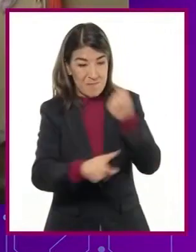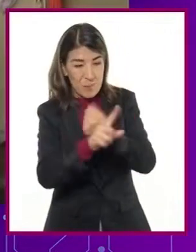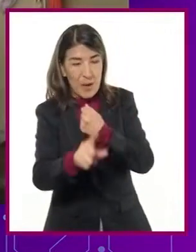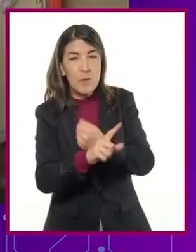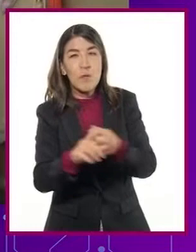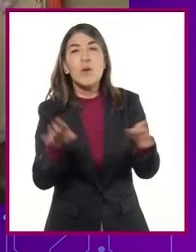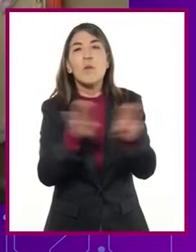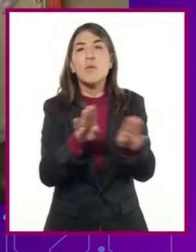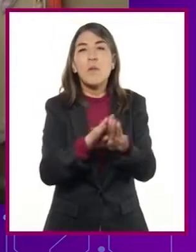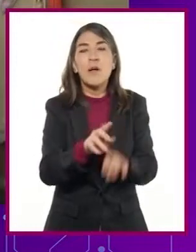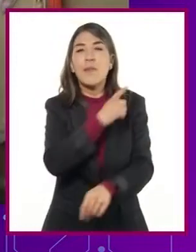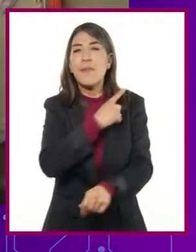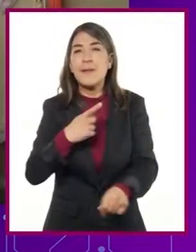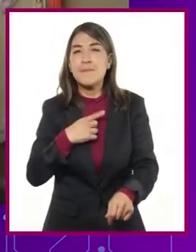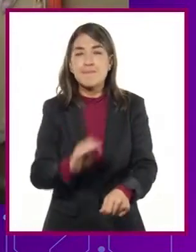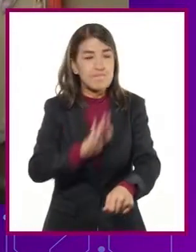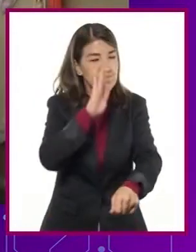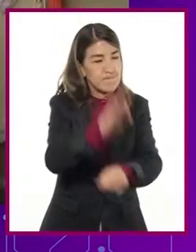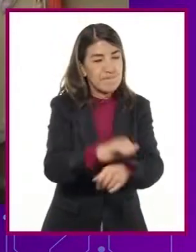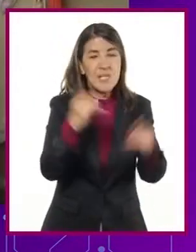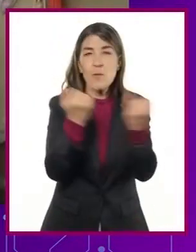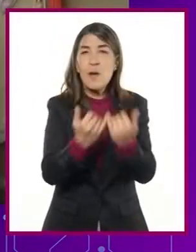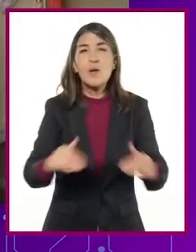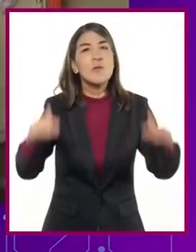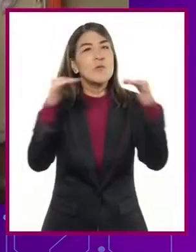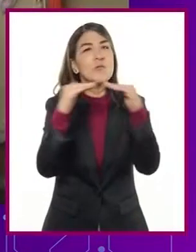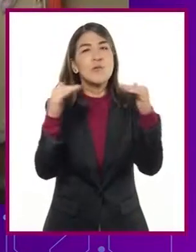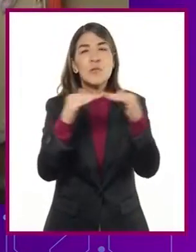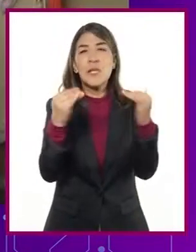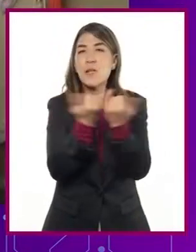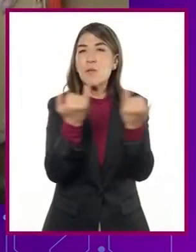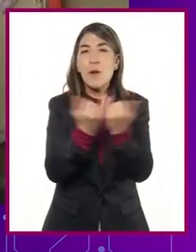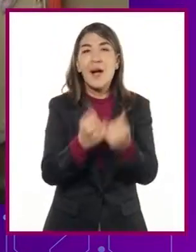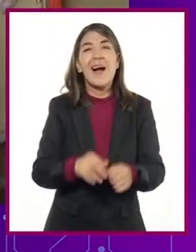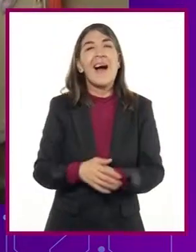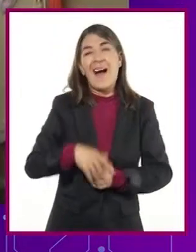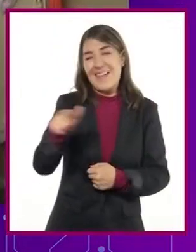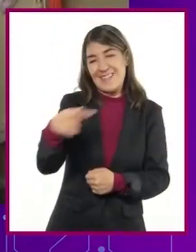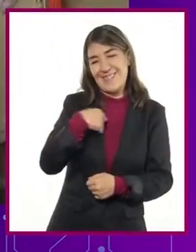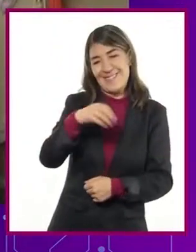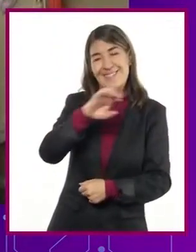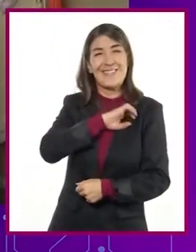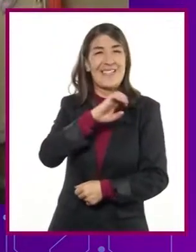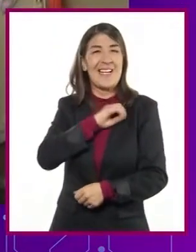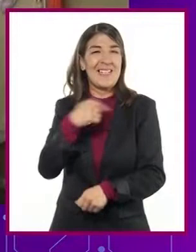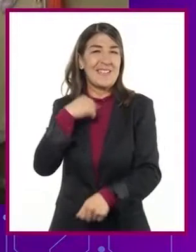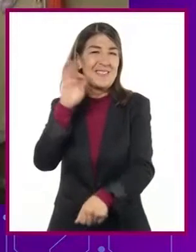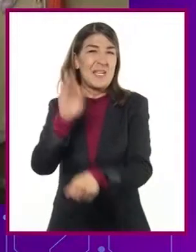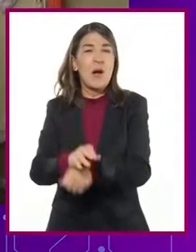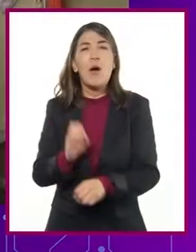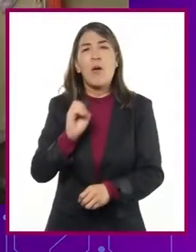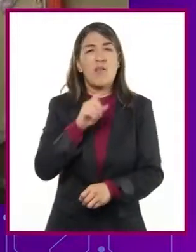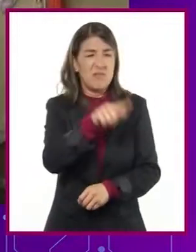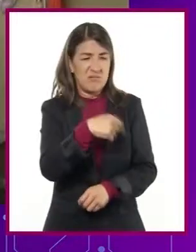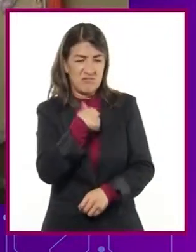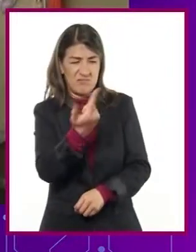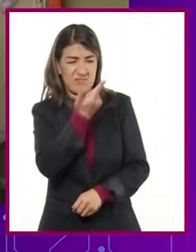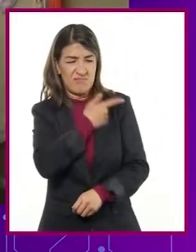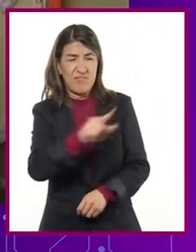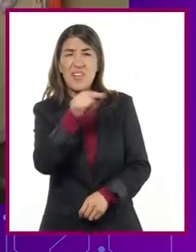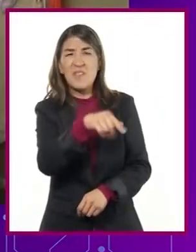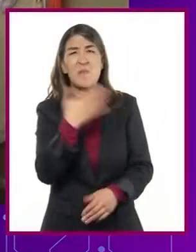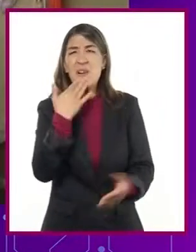para precisamente lograr la justicia, no dejarnos llevar por simpatía o por antipatía, o por lo que más